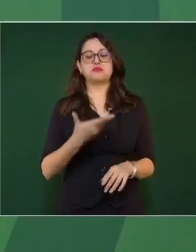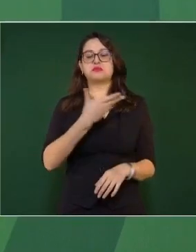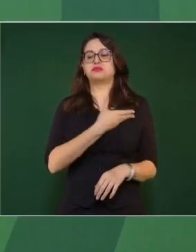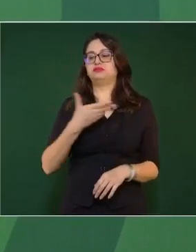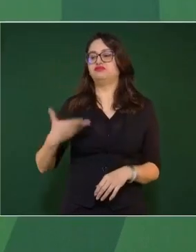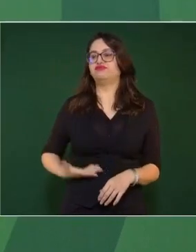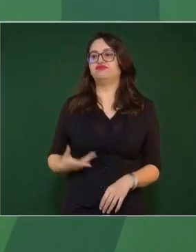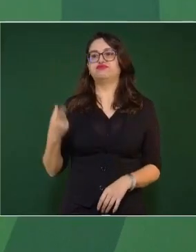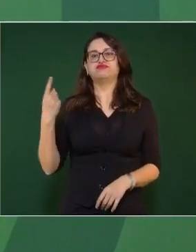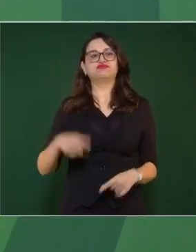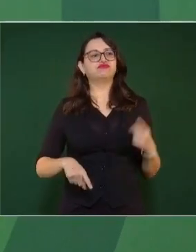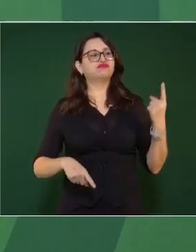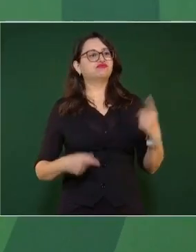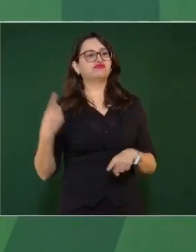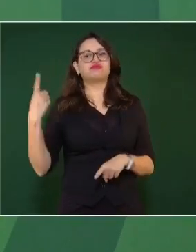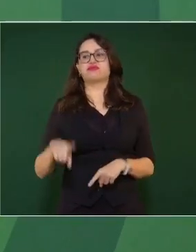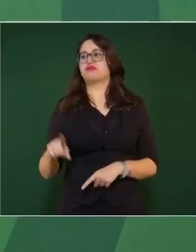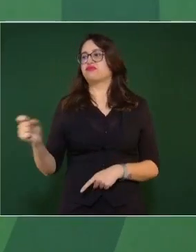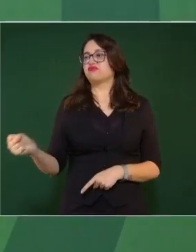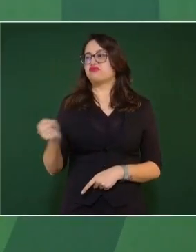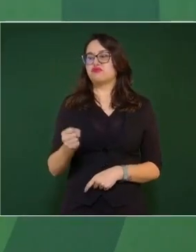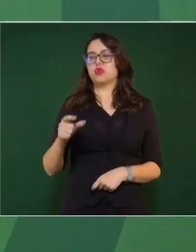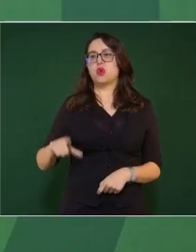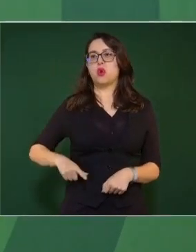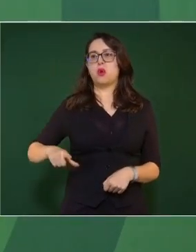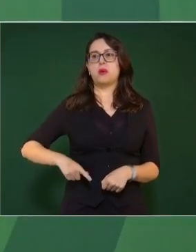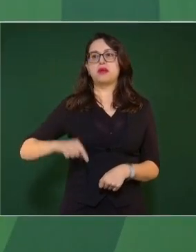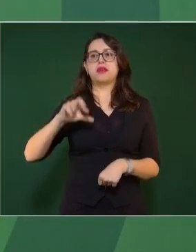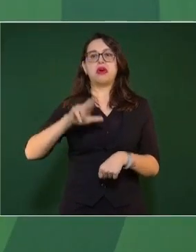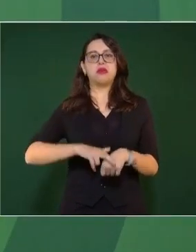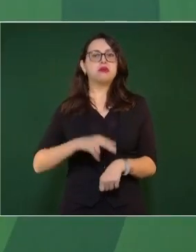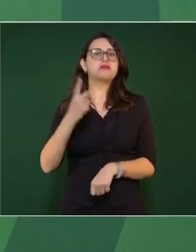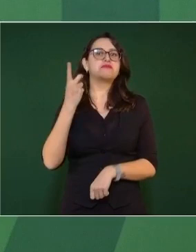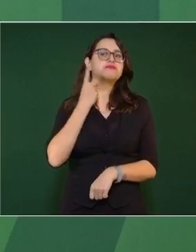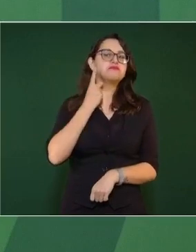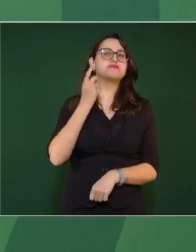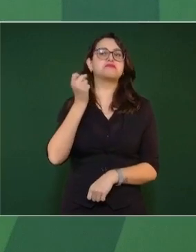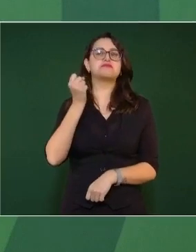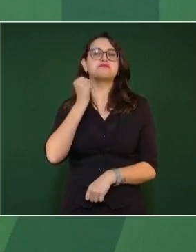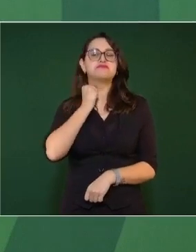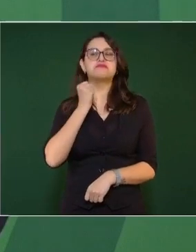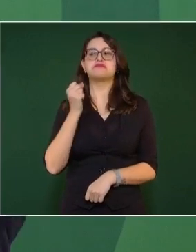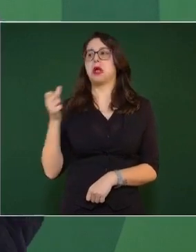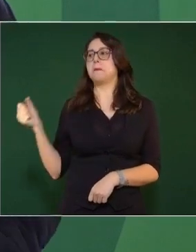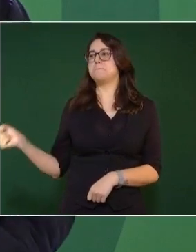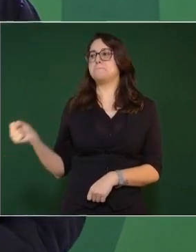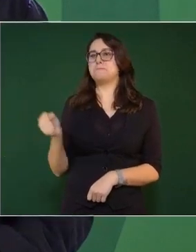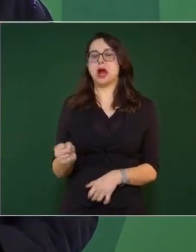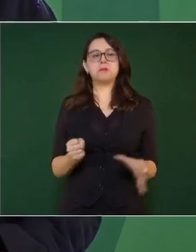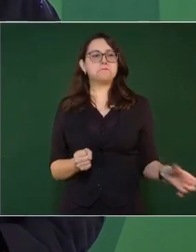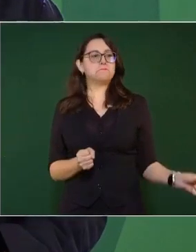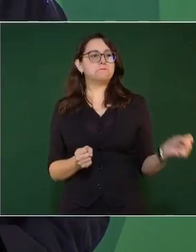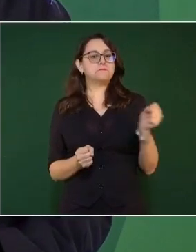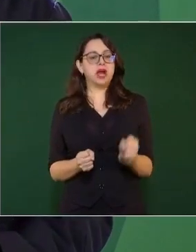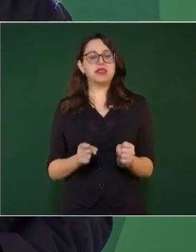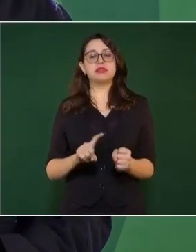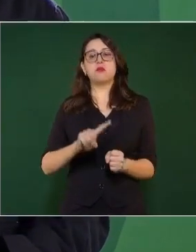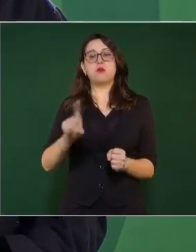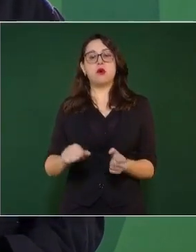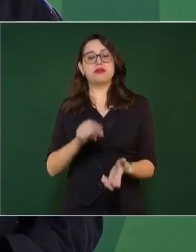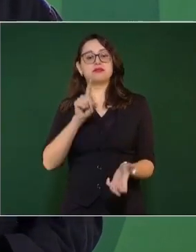gobernador, pone a los diputados federales, a los senadores, y los gobernadores hacen lo